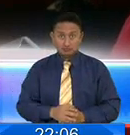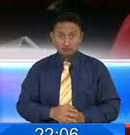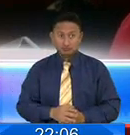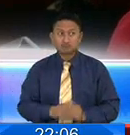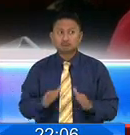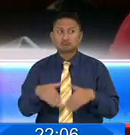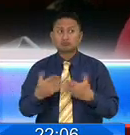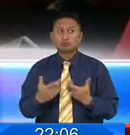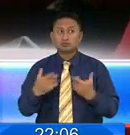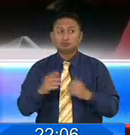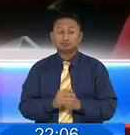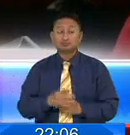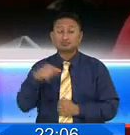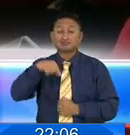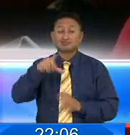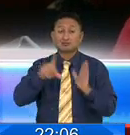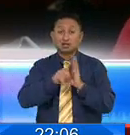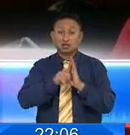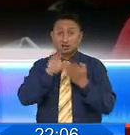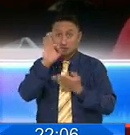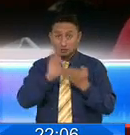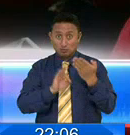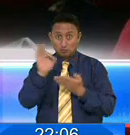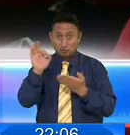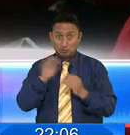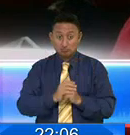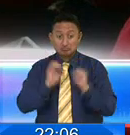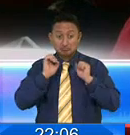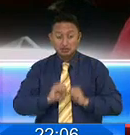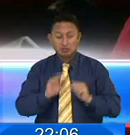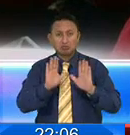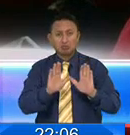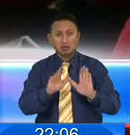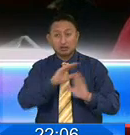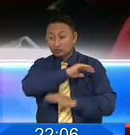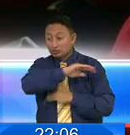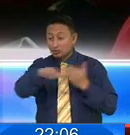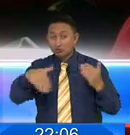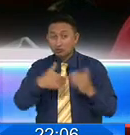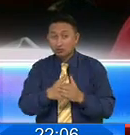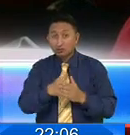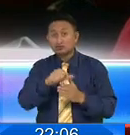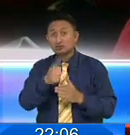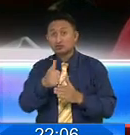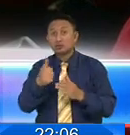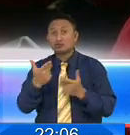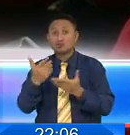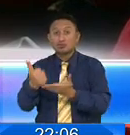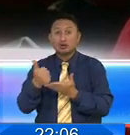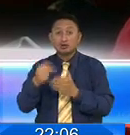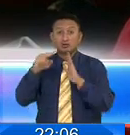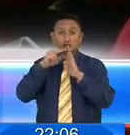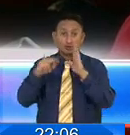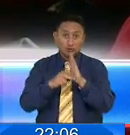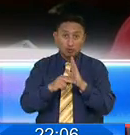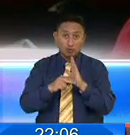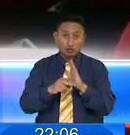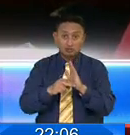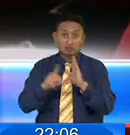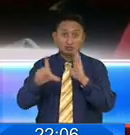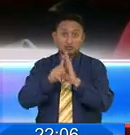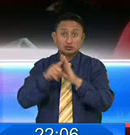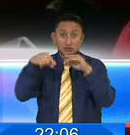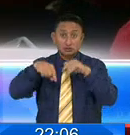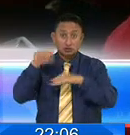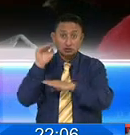de aprobarse esta ley, habrá que cuadrar con todas las otras herramientas, normas jurídicas que existen en el